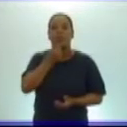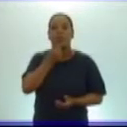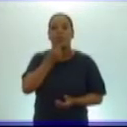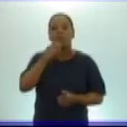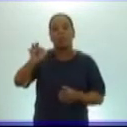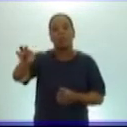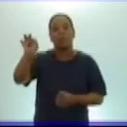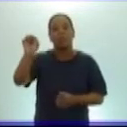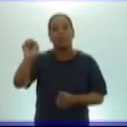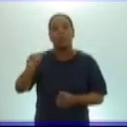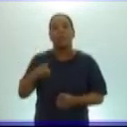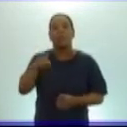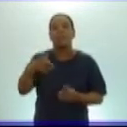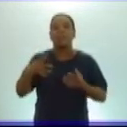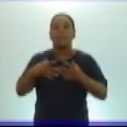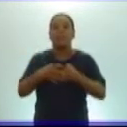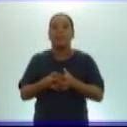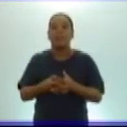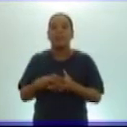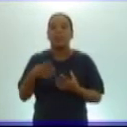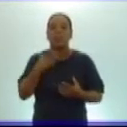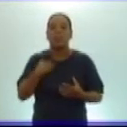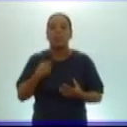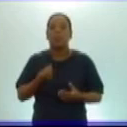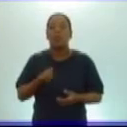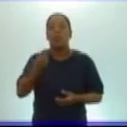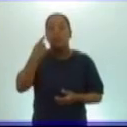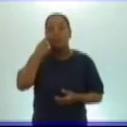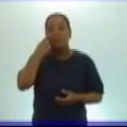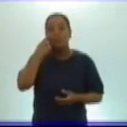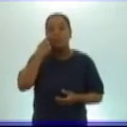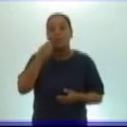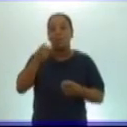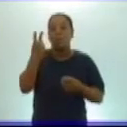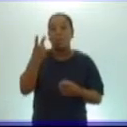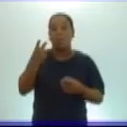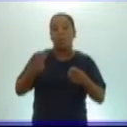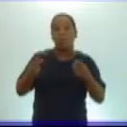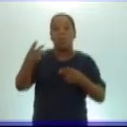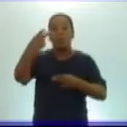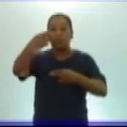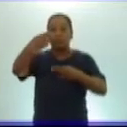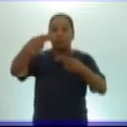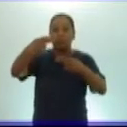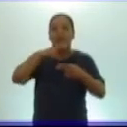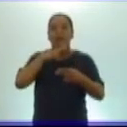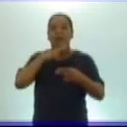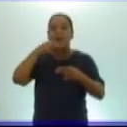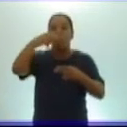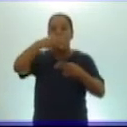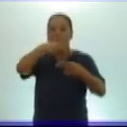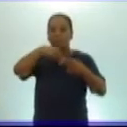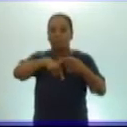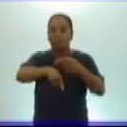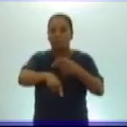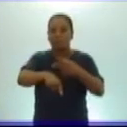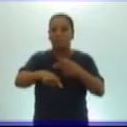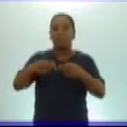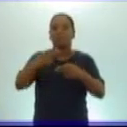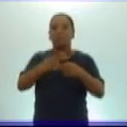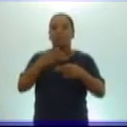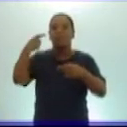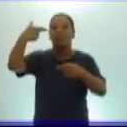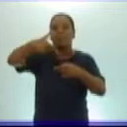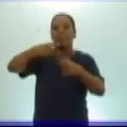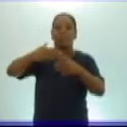gasolina también como una mezcla heterogénea, porque claramente vamos a observar las dos capas que nos están diciendo que tenemos